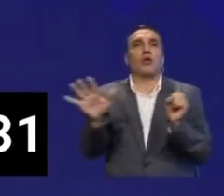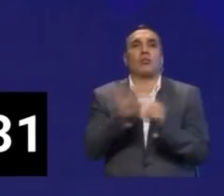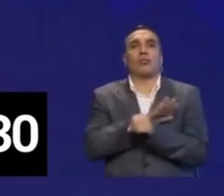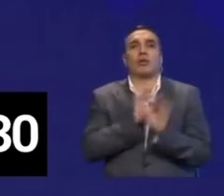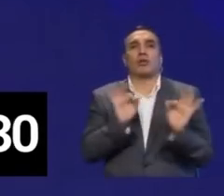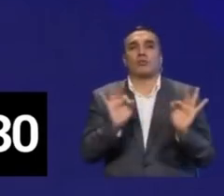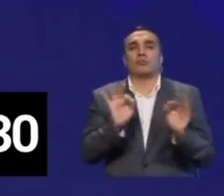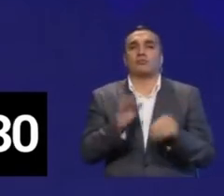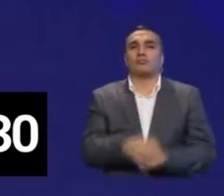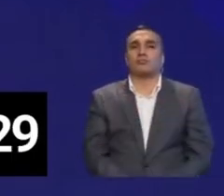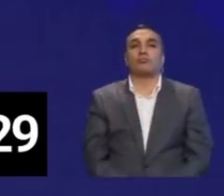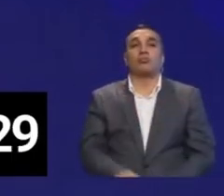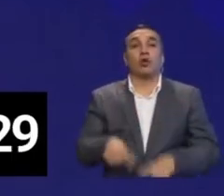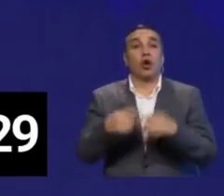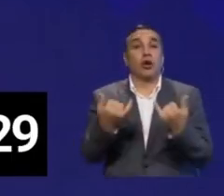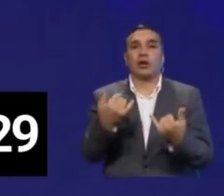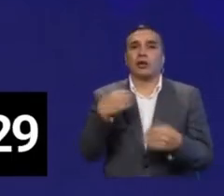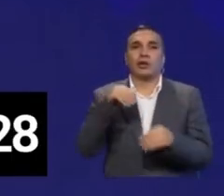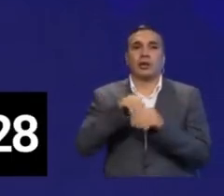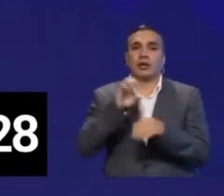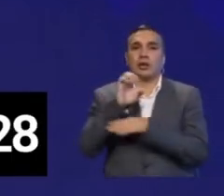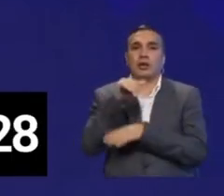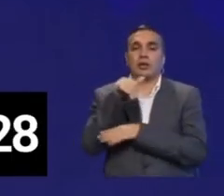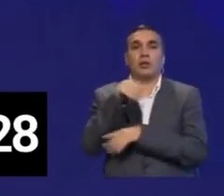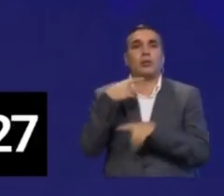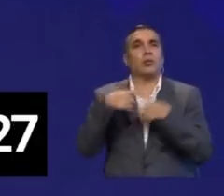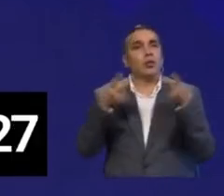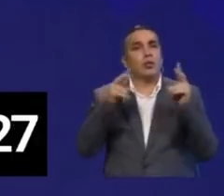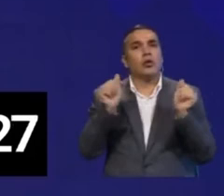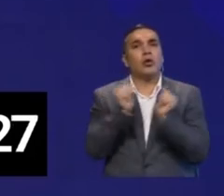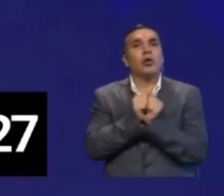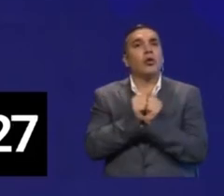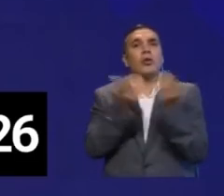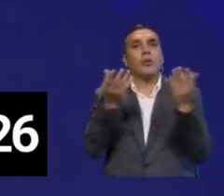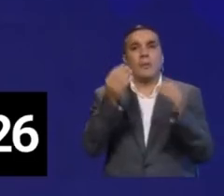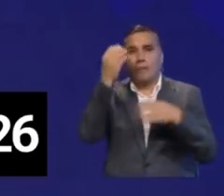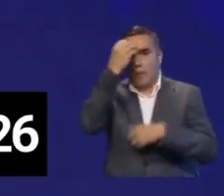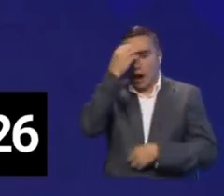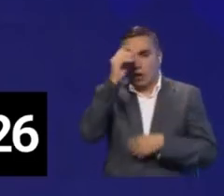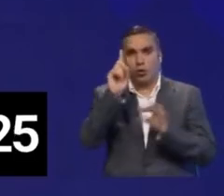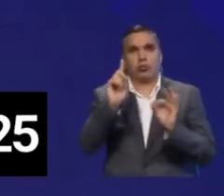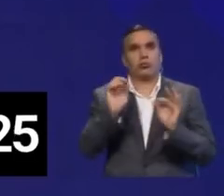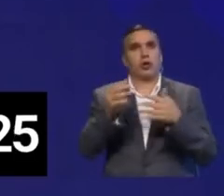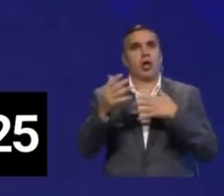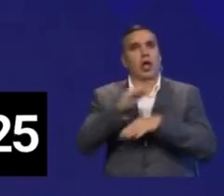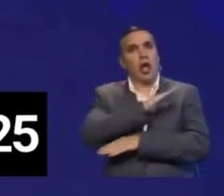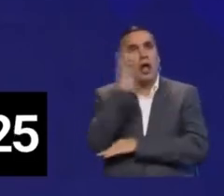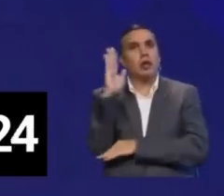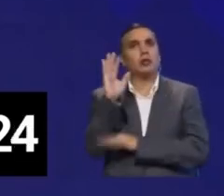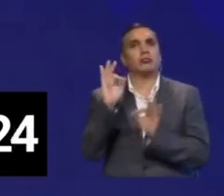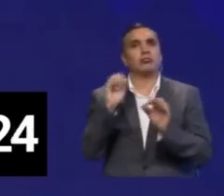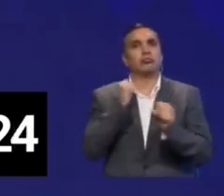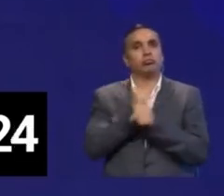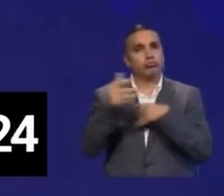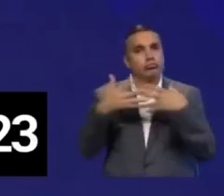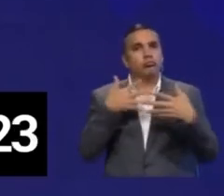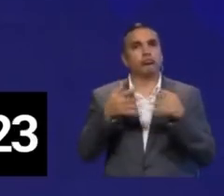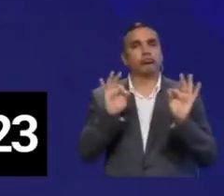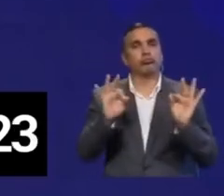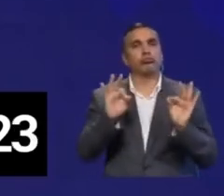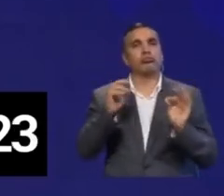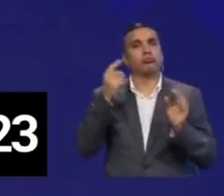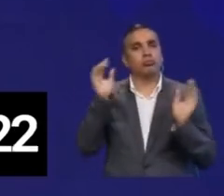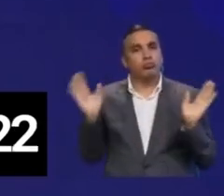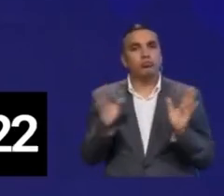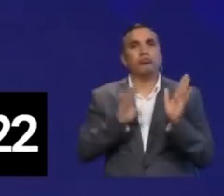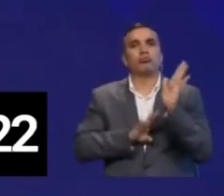completamente en el momento actual que vive el Ecuador, pero también con principios y valores, moral, ética, trabajo esforzado para salir